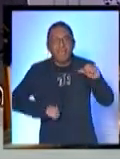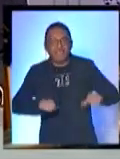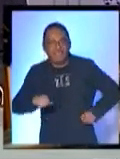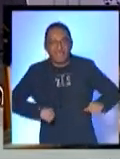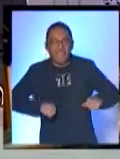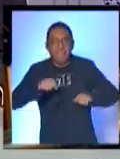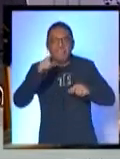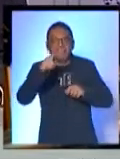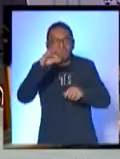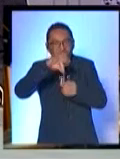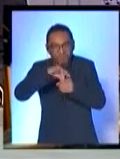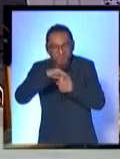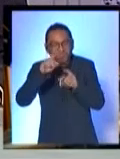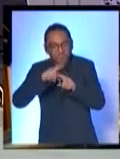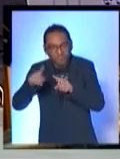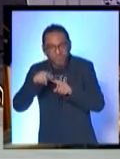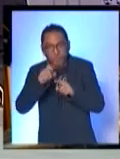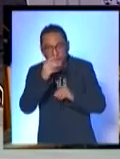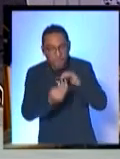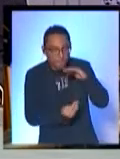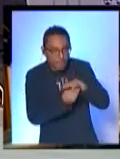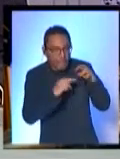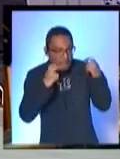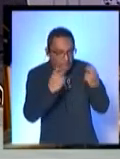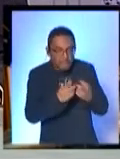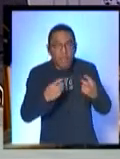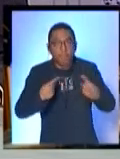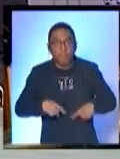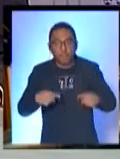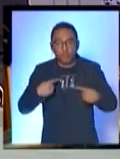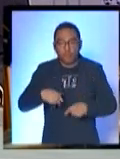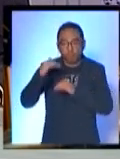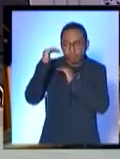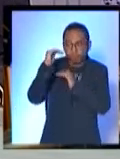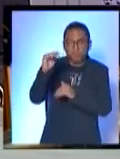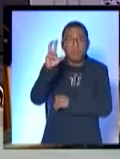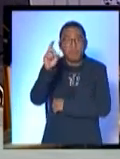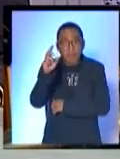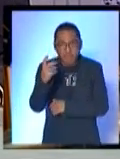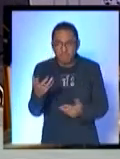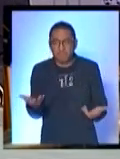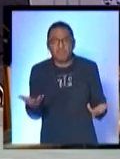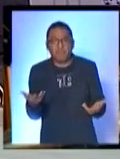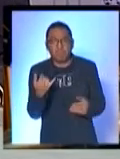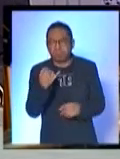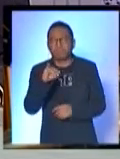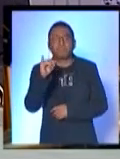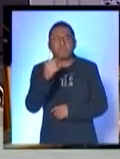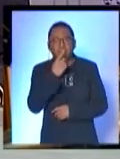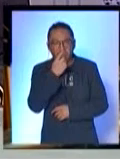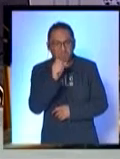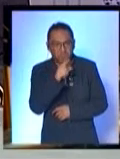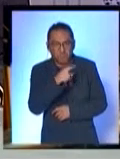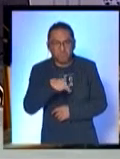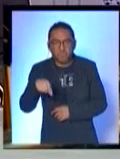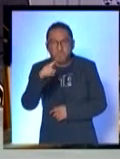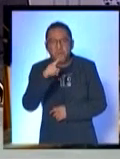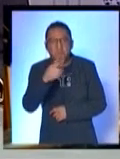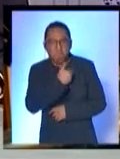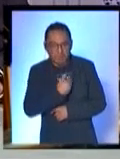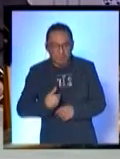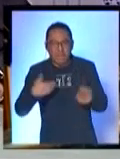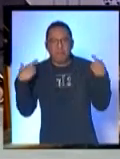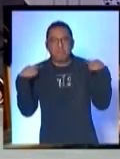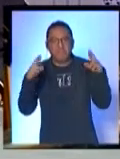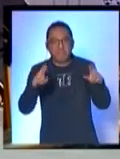acuerdo de la mesa de gobernabilidad era de no más de 30 personas por evento. Sin duda, coincidieron los presidentes y